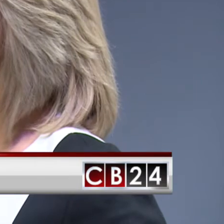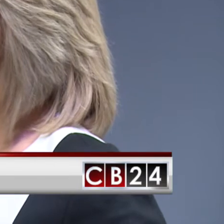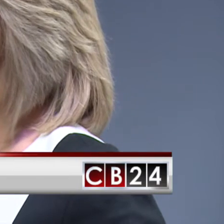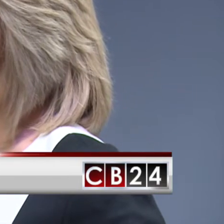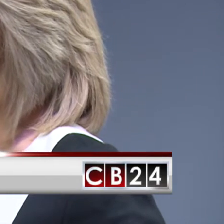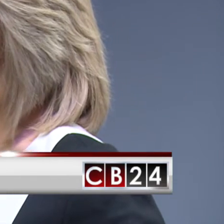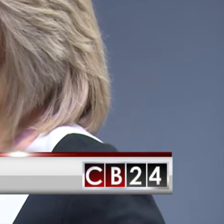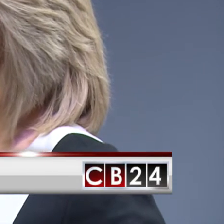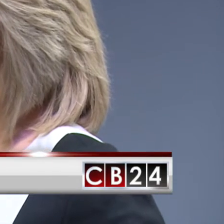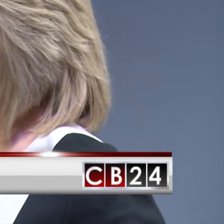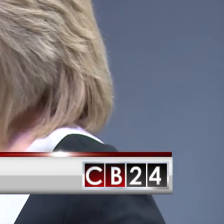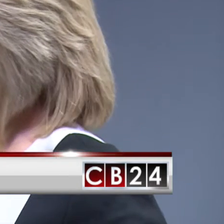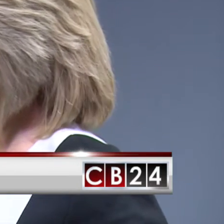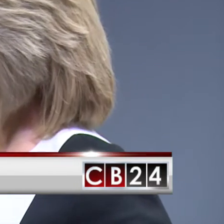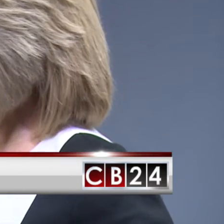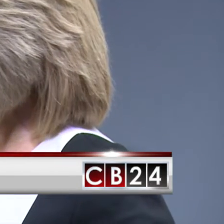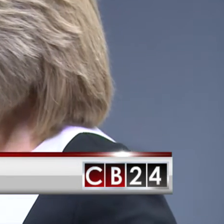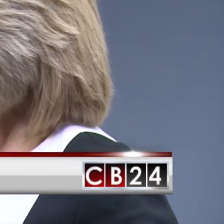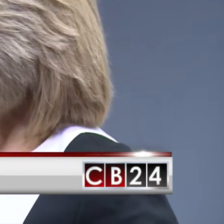atención.